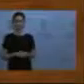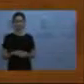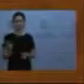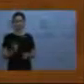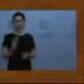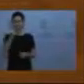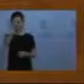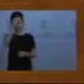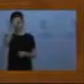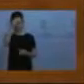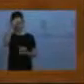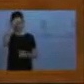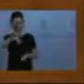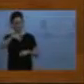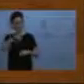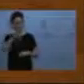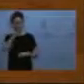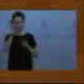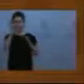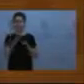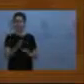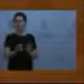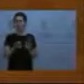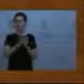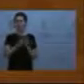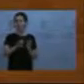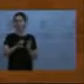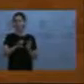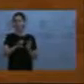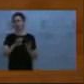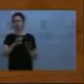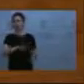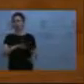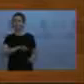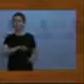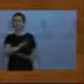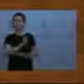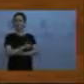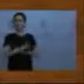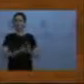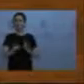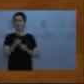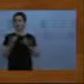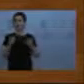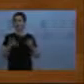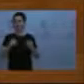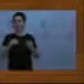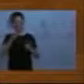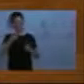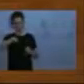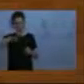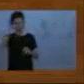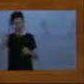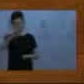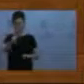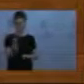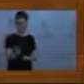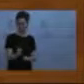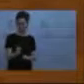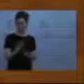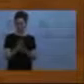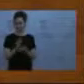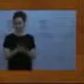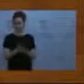tan ingenuos que pensar que por un código ético deportivo de repente vamos a solucionar todo. No somos tan ingenuos, no se preocupen. Pero mira, hay dos cosas. Donde se ha